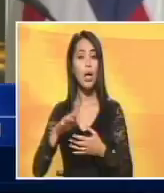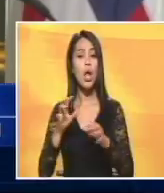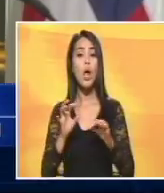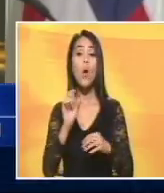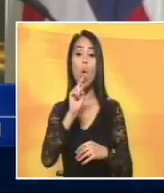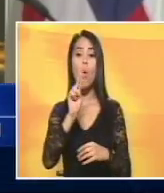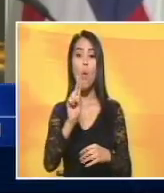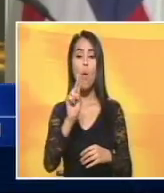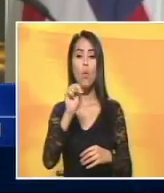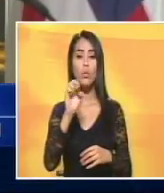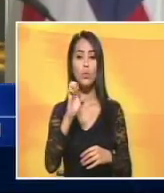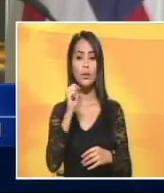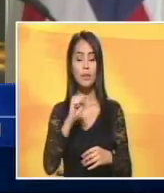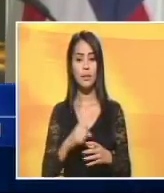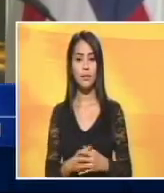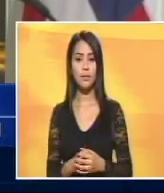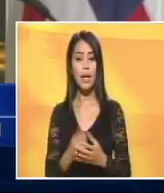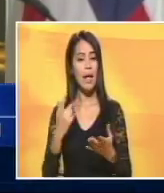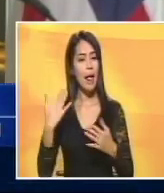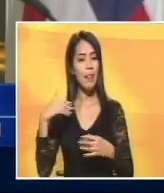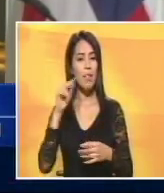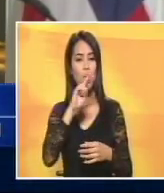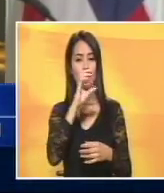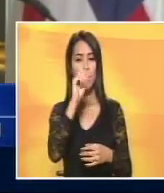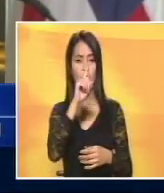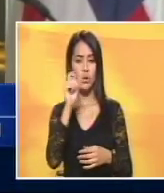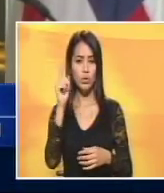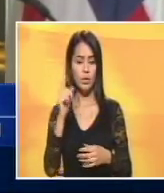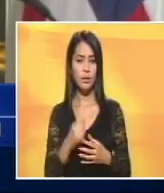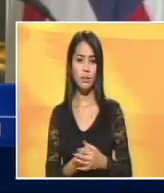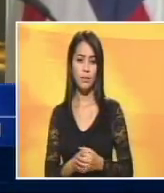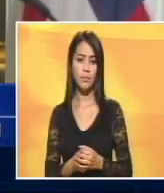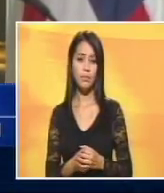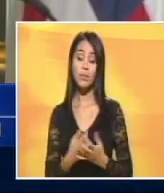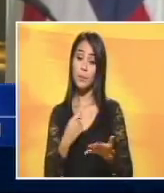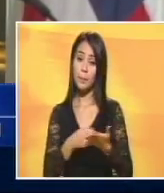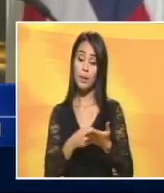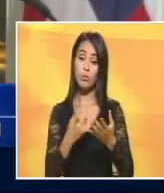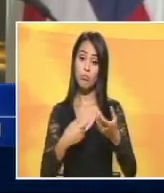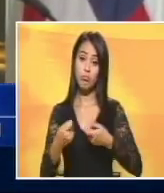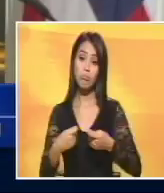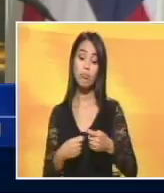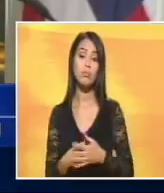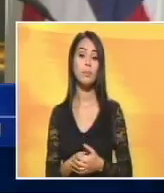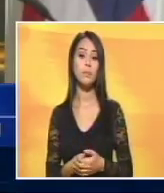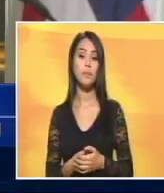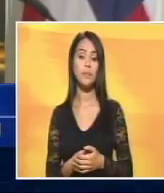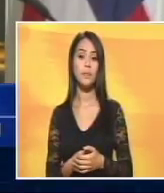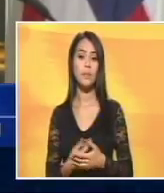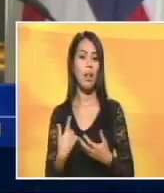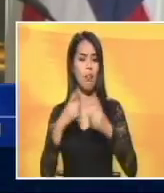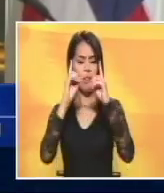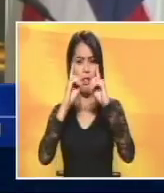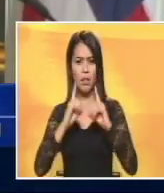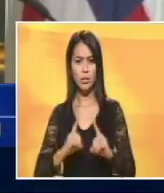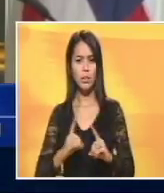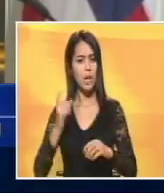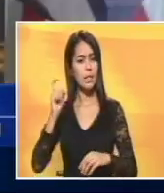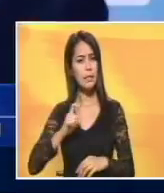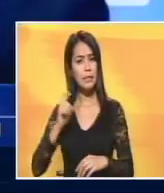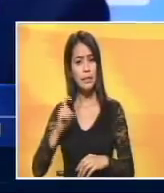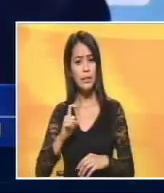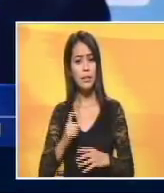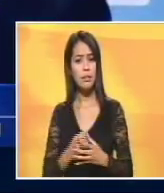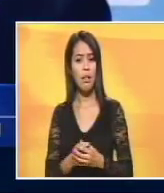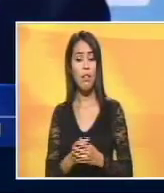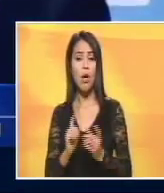luego de suspender en el 2011 el pago de sus contribuciones. Según el Departamento de Estado, la decisión se debe a la necesidad de